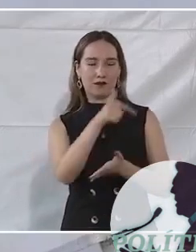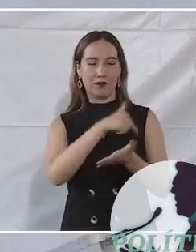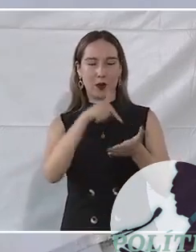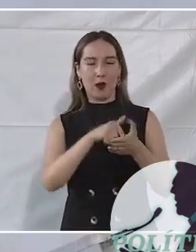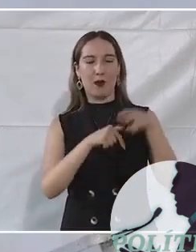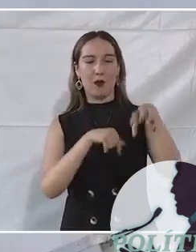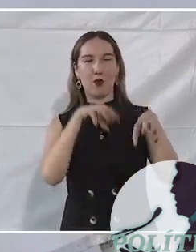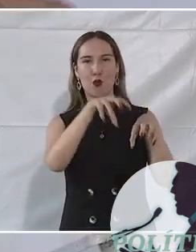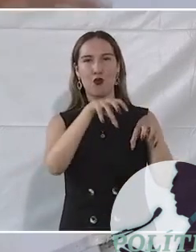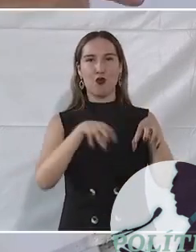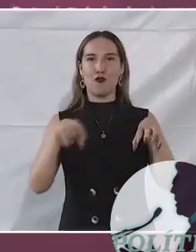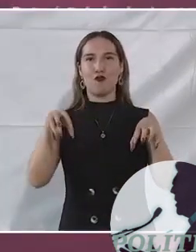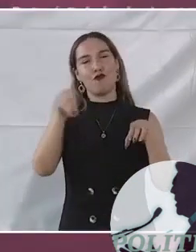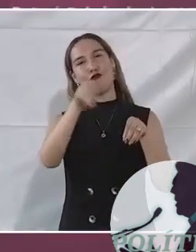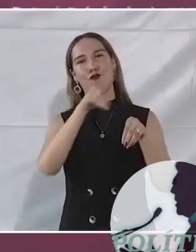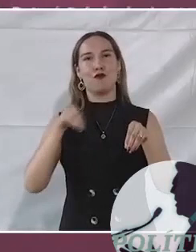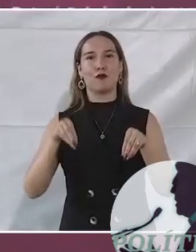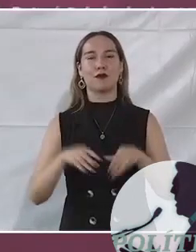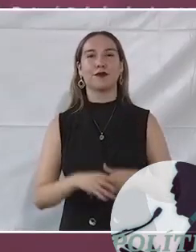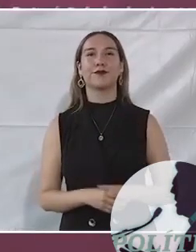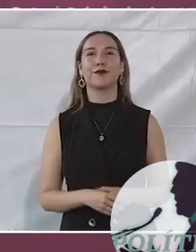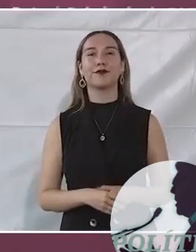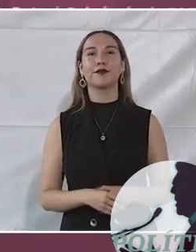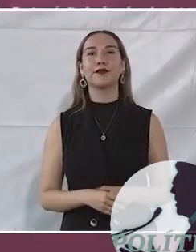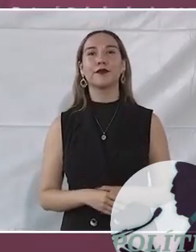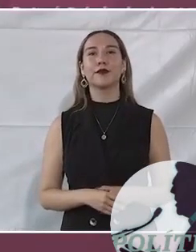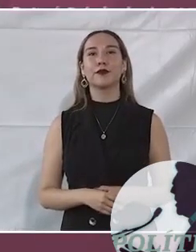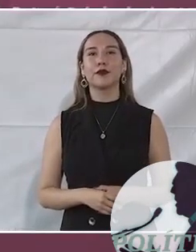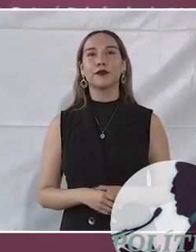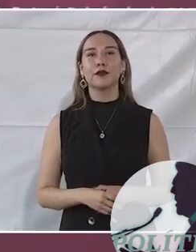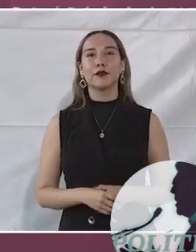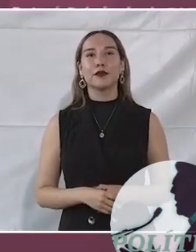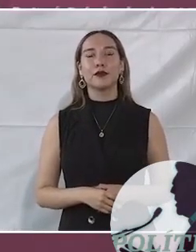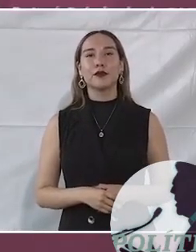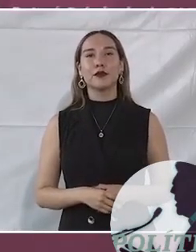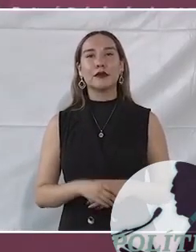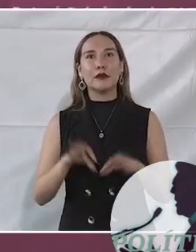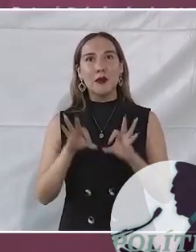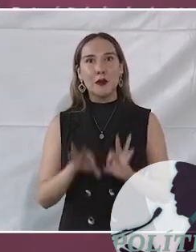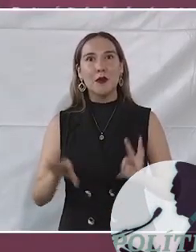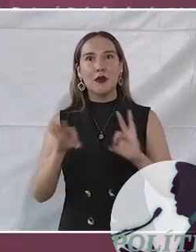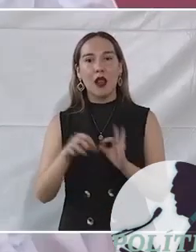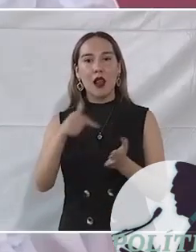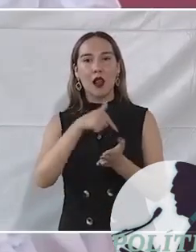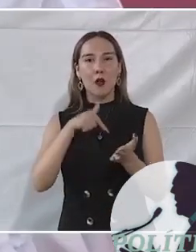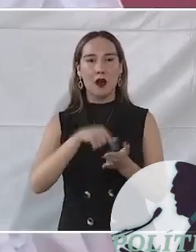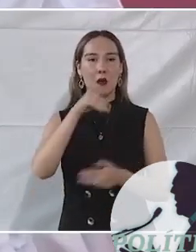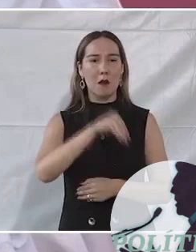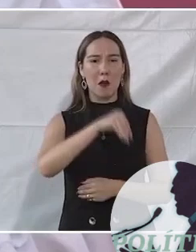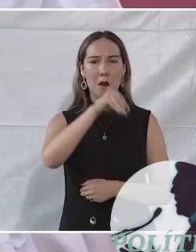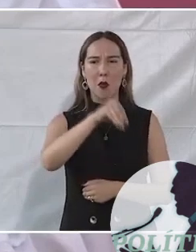va a ser ya este año el banco con más sucursales en